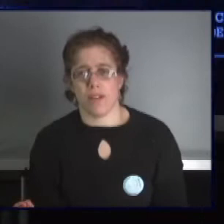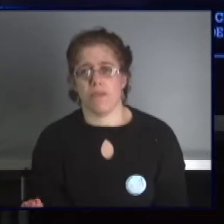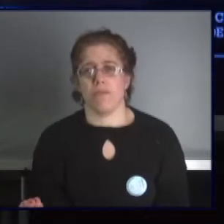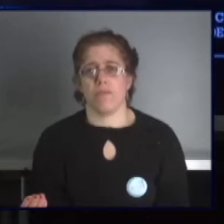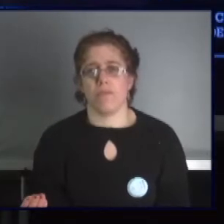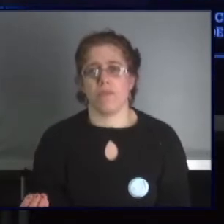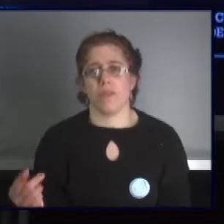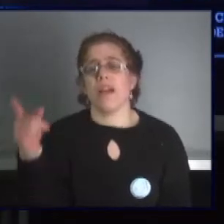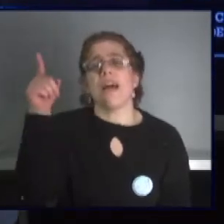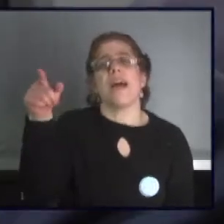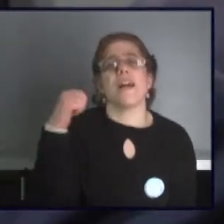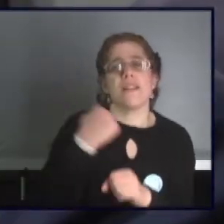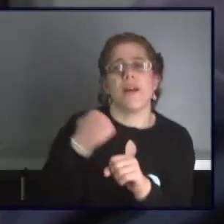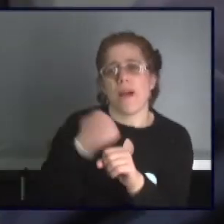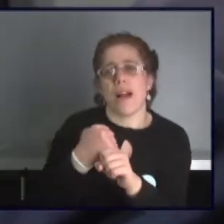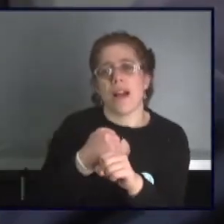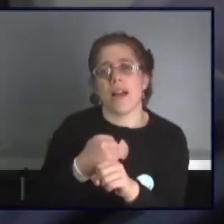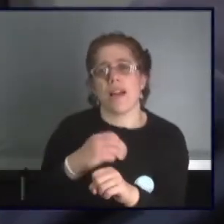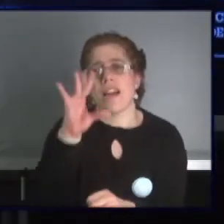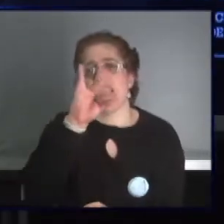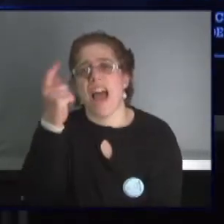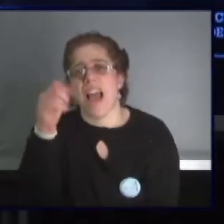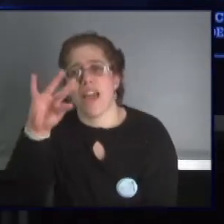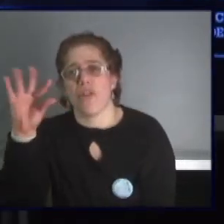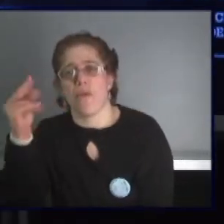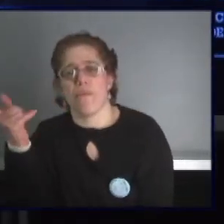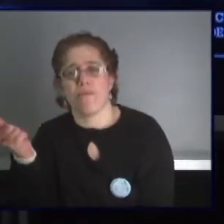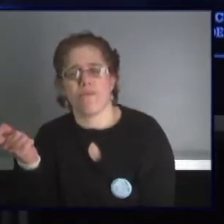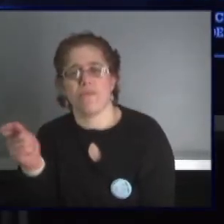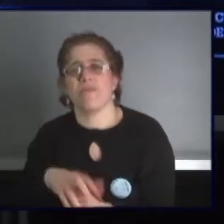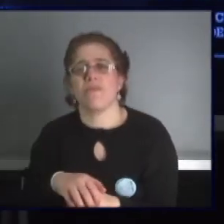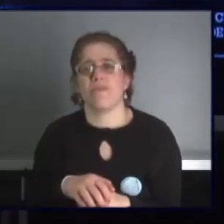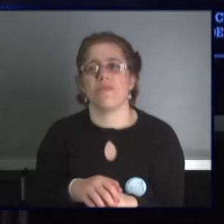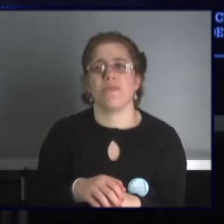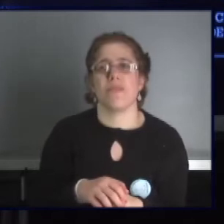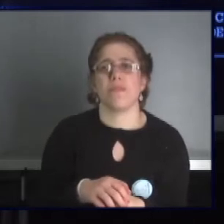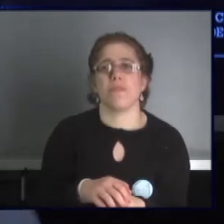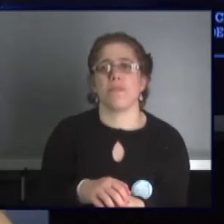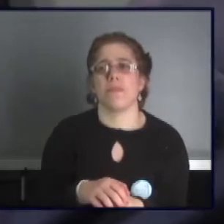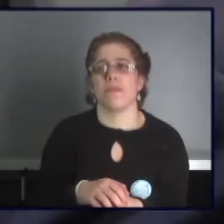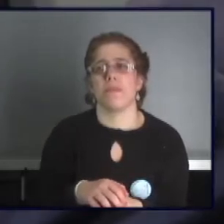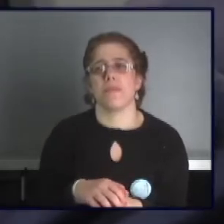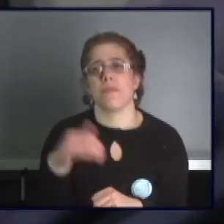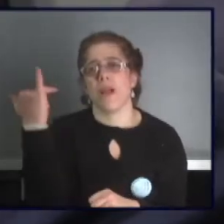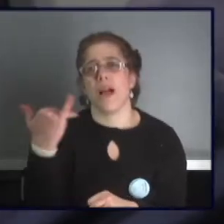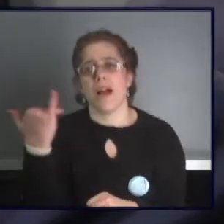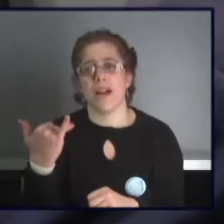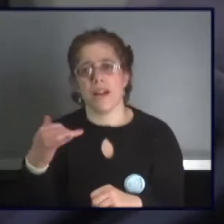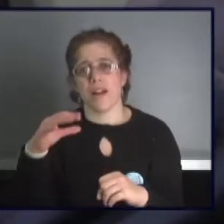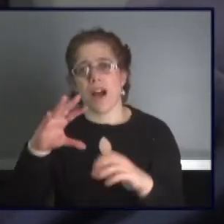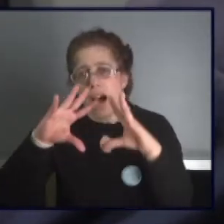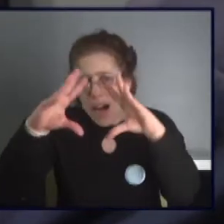trabajo en el hoyo ahí bueno hay que armar una